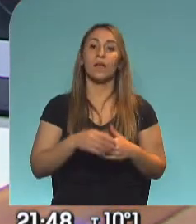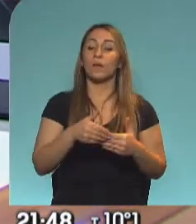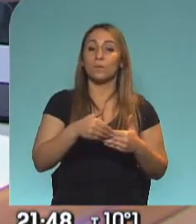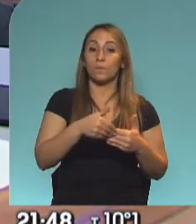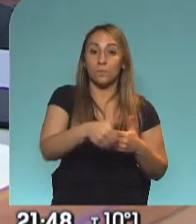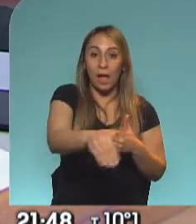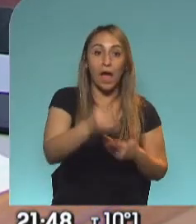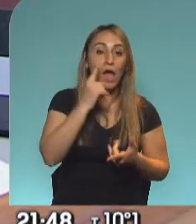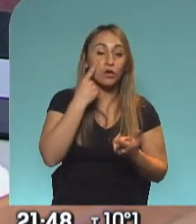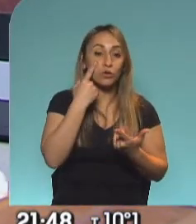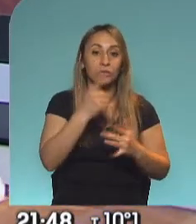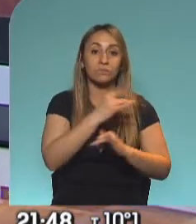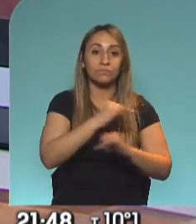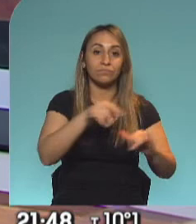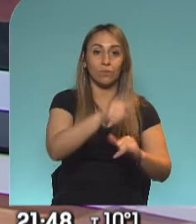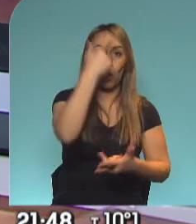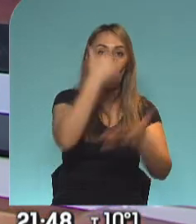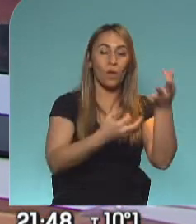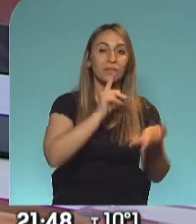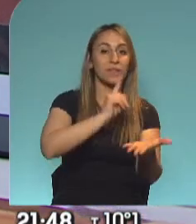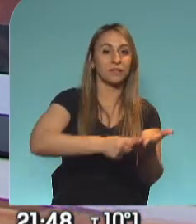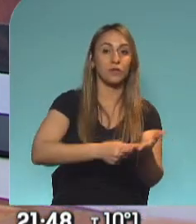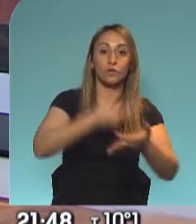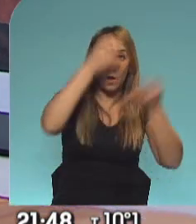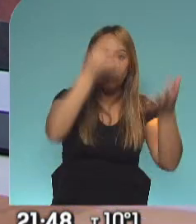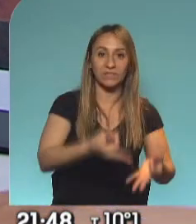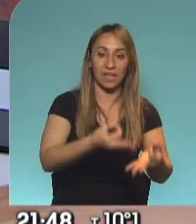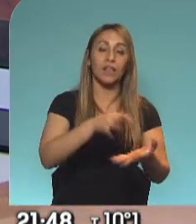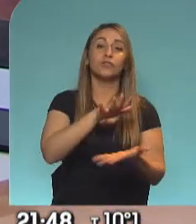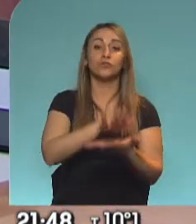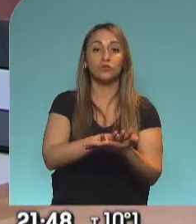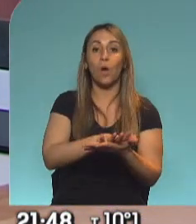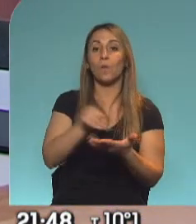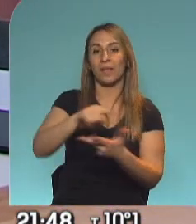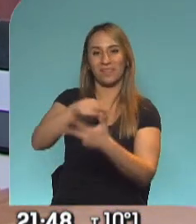fallo definitivo sobre los jueces Leopoldo Bruglia, Pablo Bertuzzi y Germán Castelli.